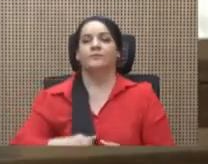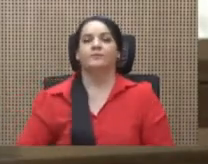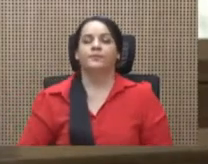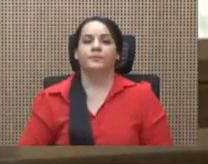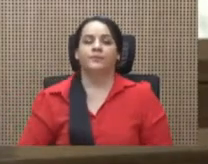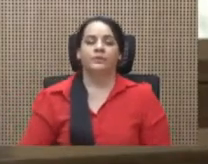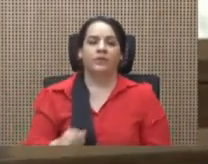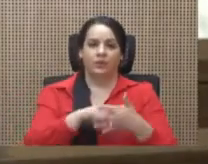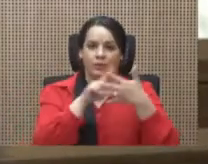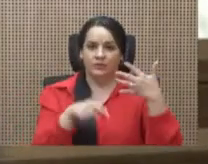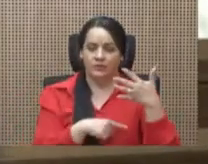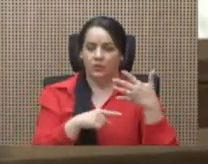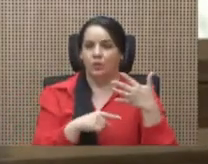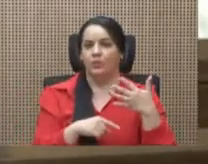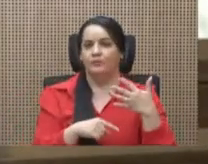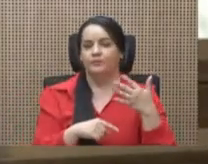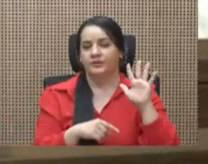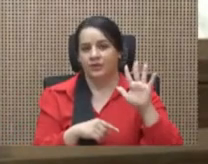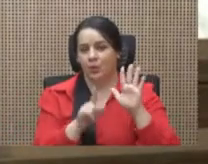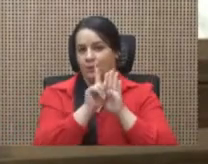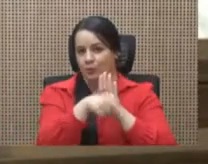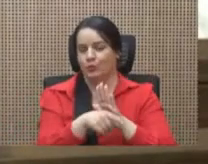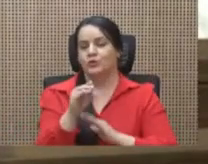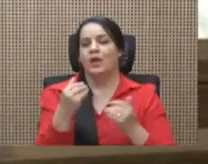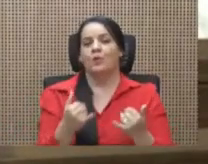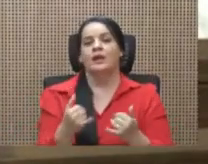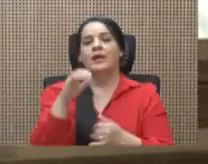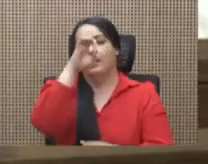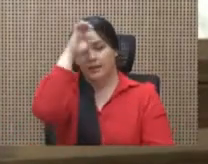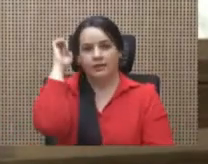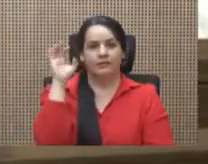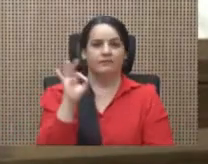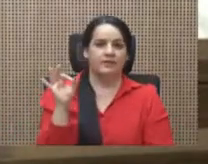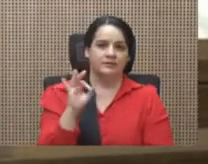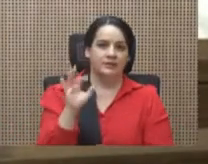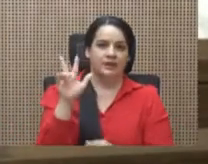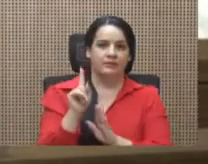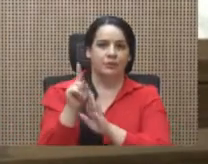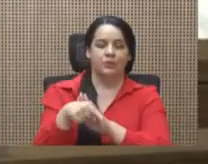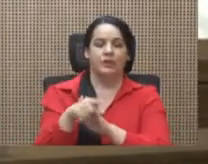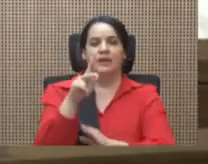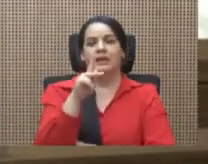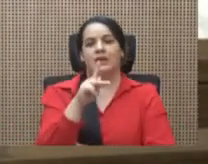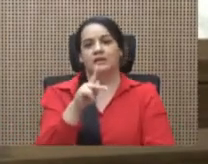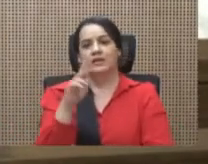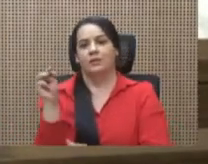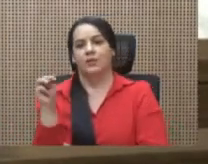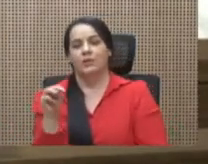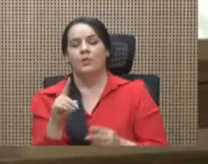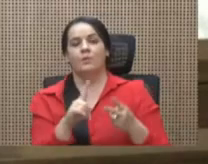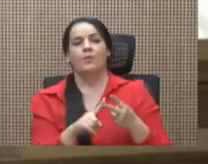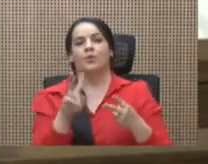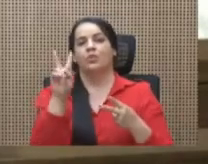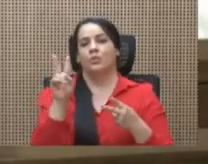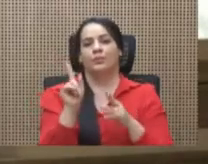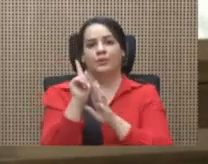por 5 minutos, tiene la palabra primero el diputado Eli Feinsack por 3 minutos y después doña Katia Cambronero por 2 minutos. Tiene la